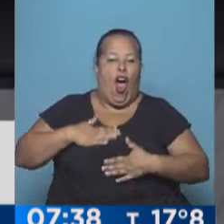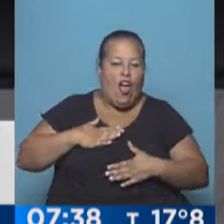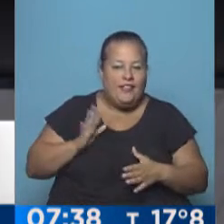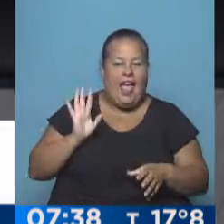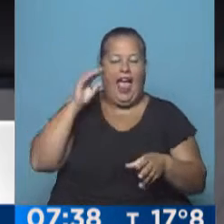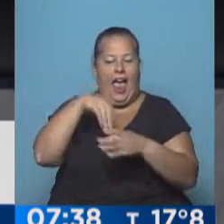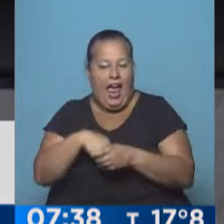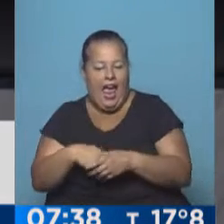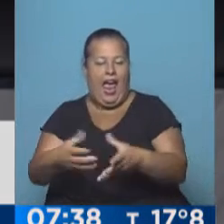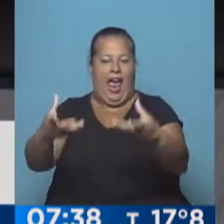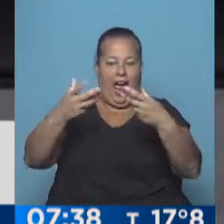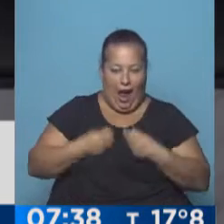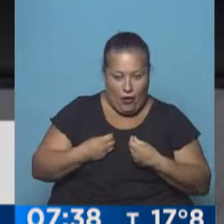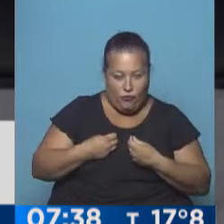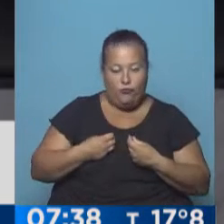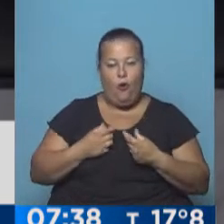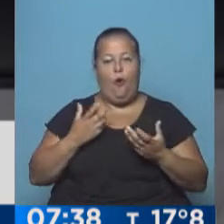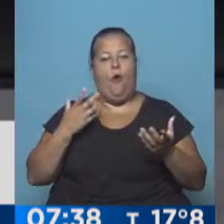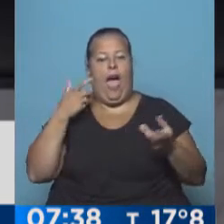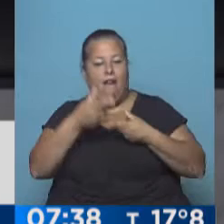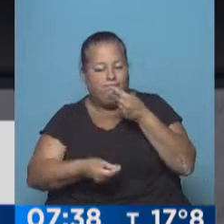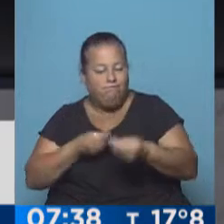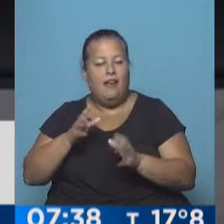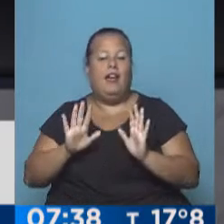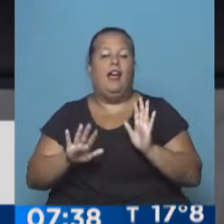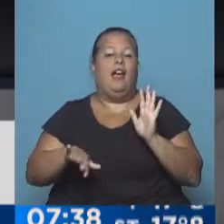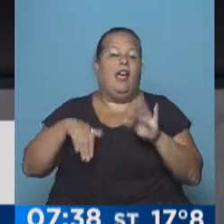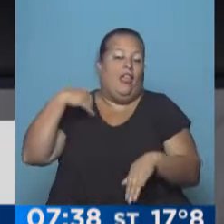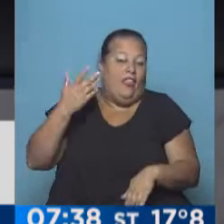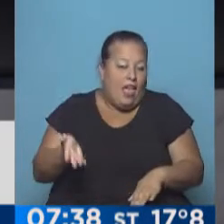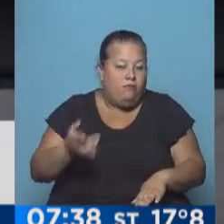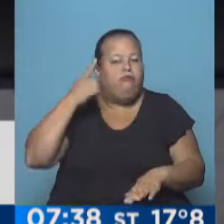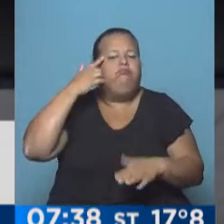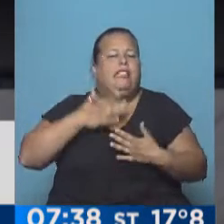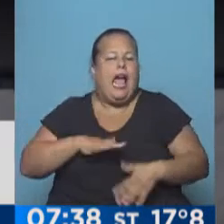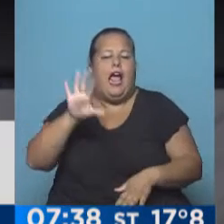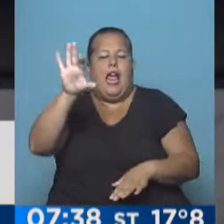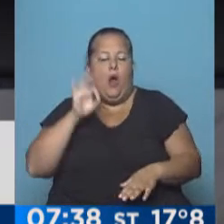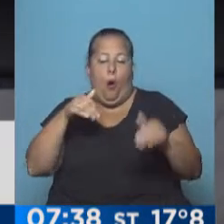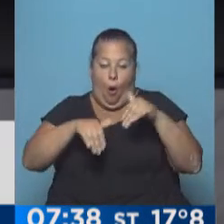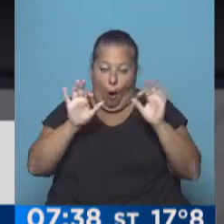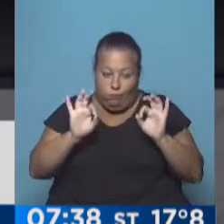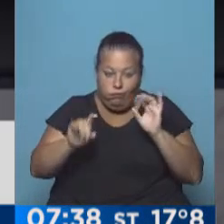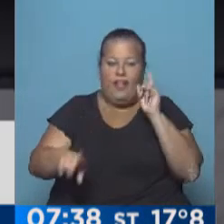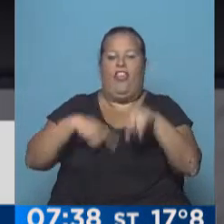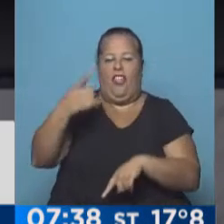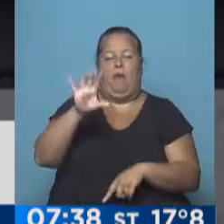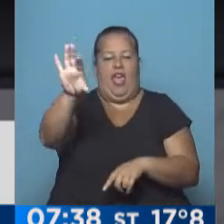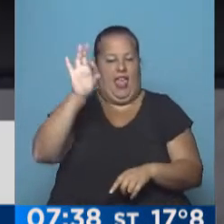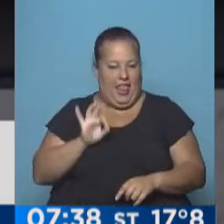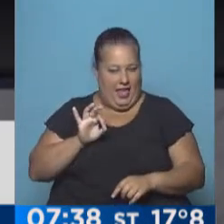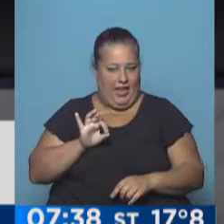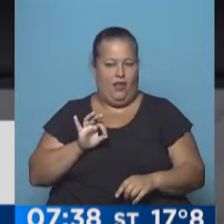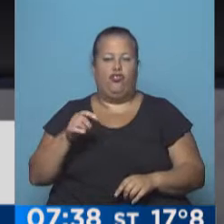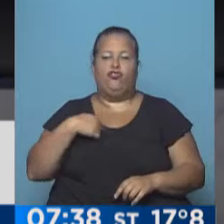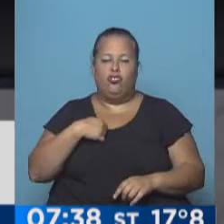entusiasmados, participando, aportando y después definir con tranquilidad una vez que pasó digamos, la elección.